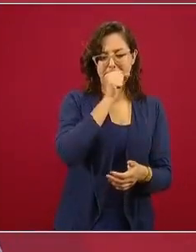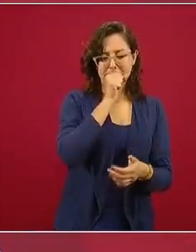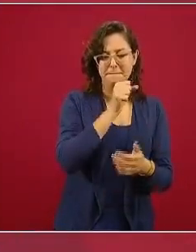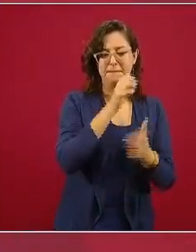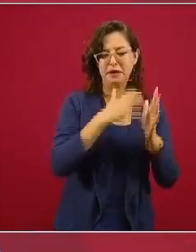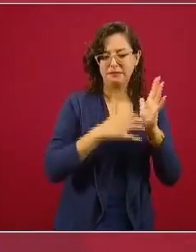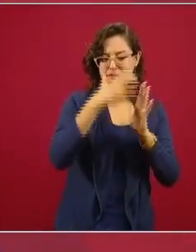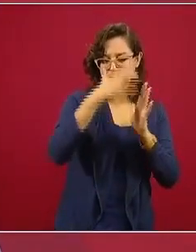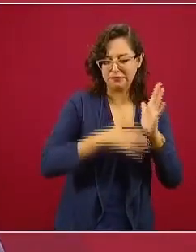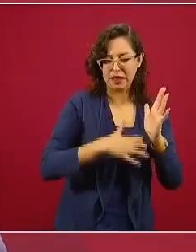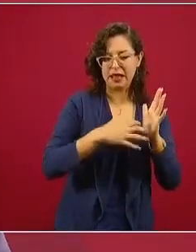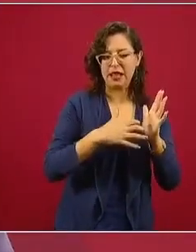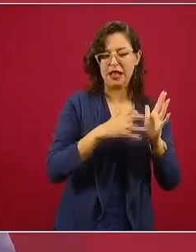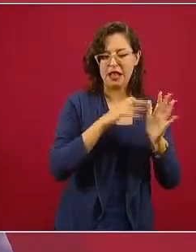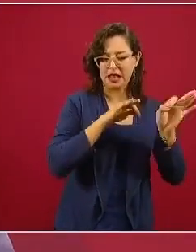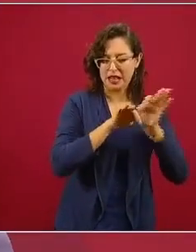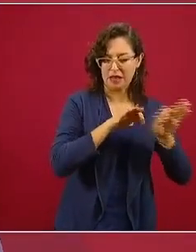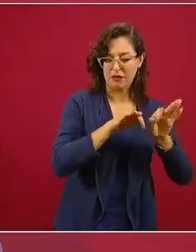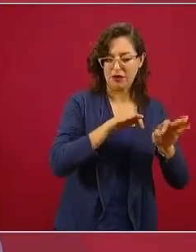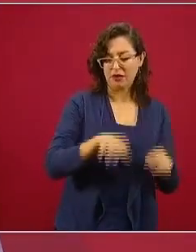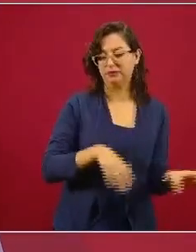disputas entre